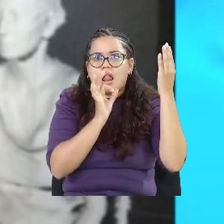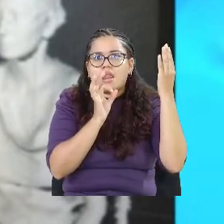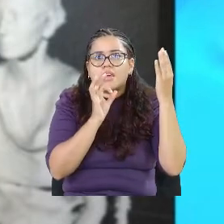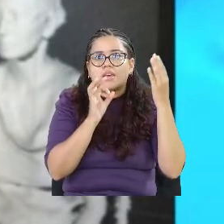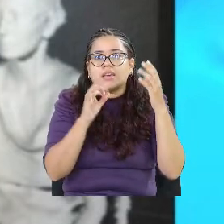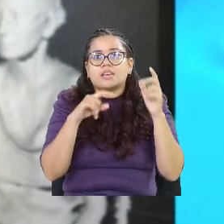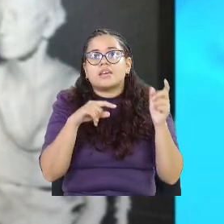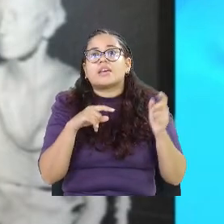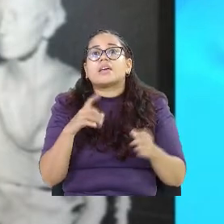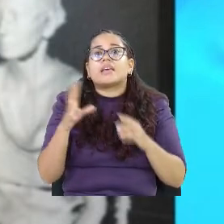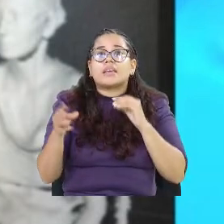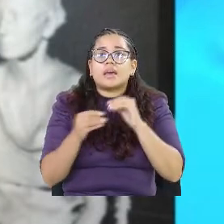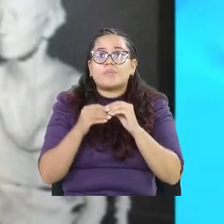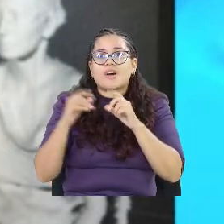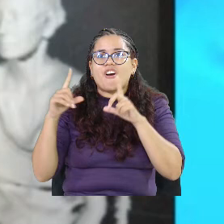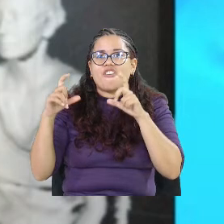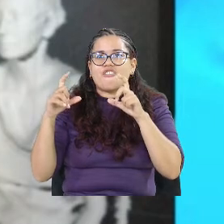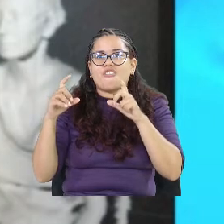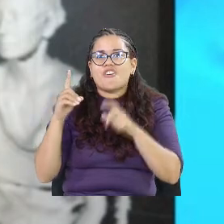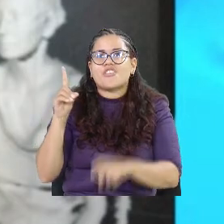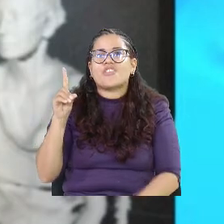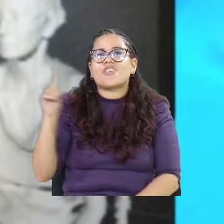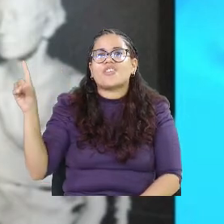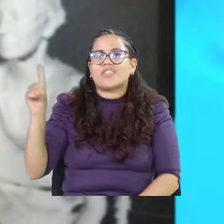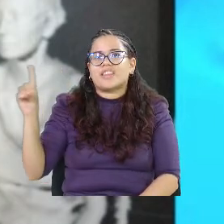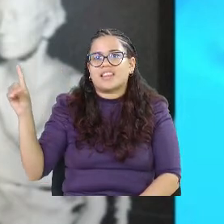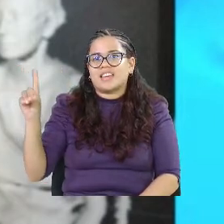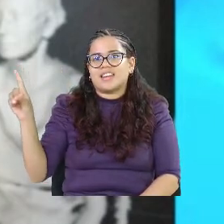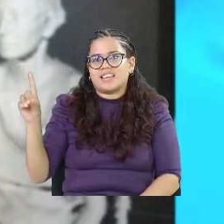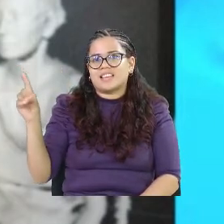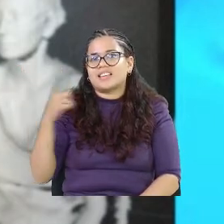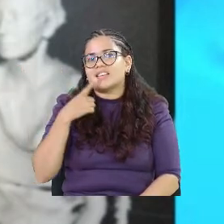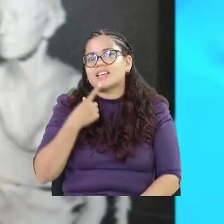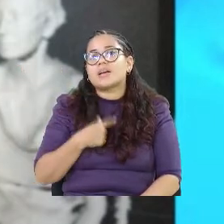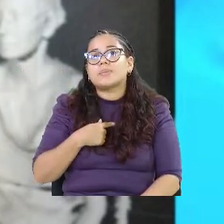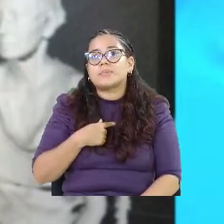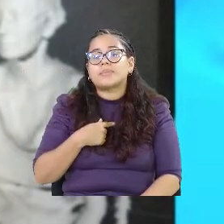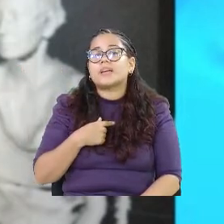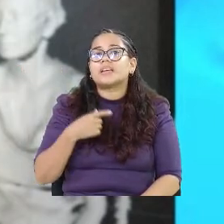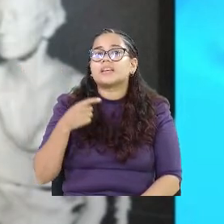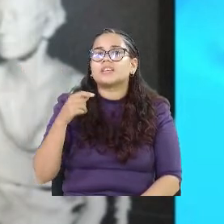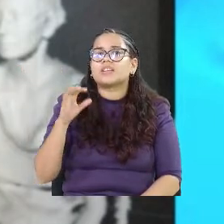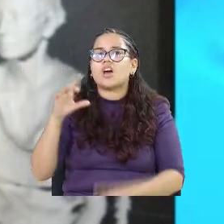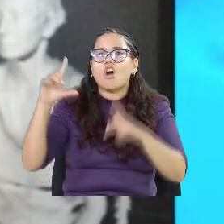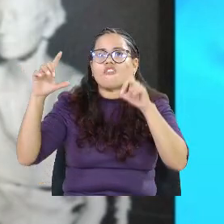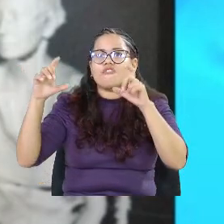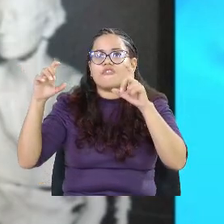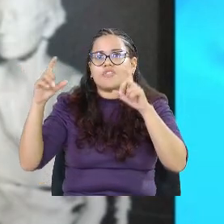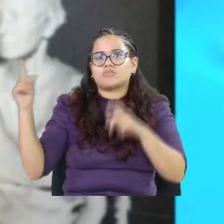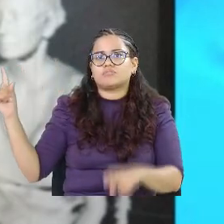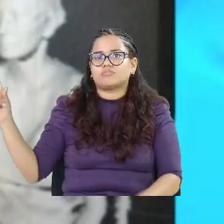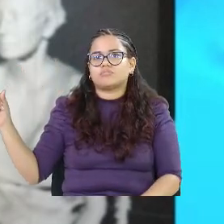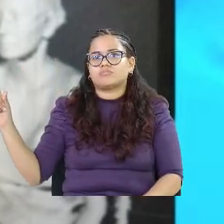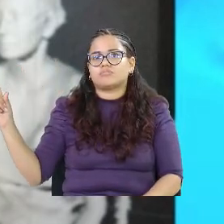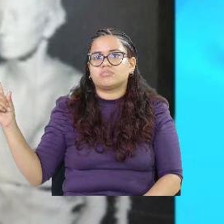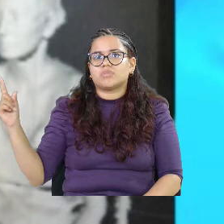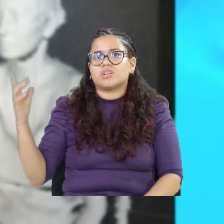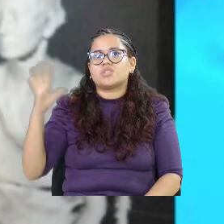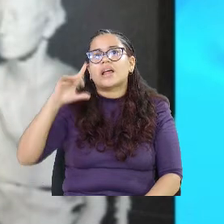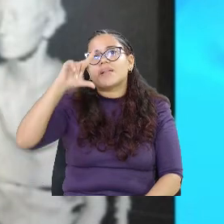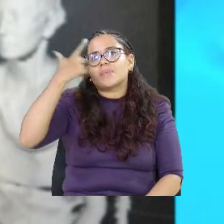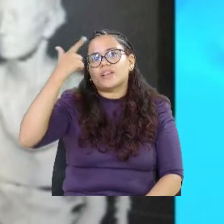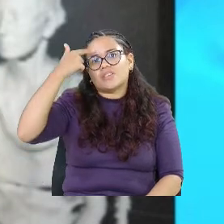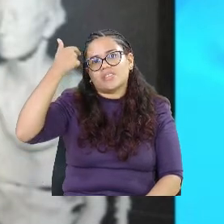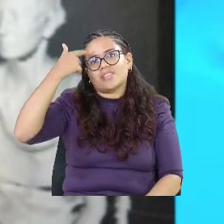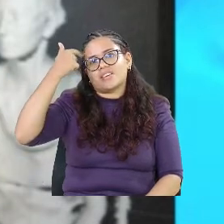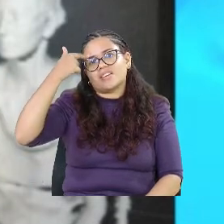foto derecha vemos cómo se ven ya tomado con el escáner digital. Entonces